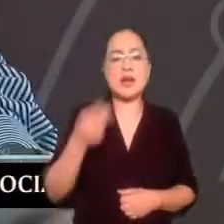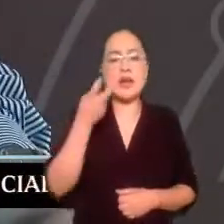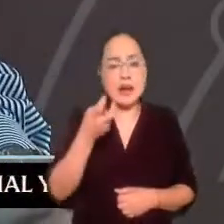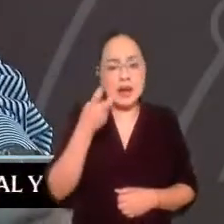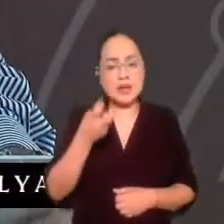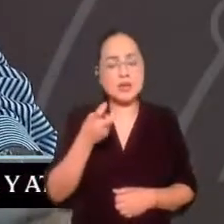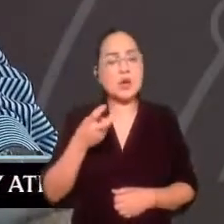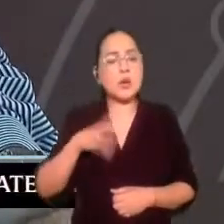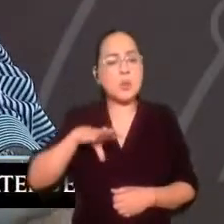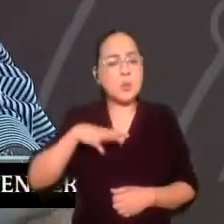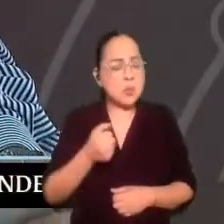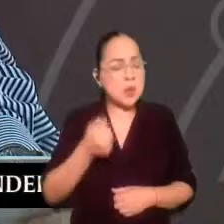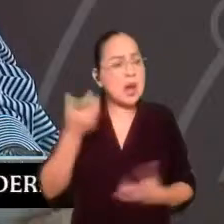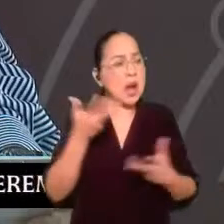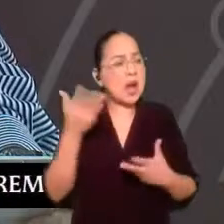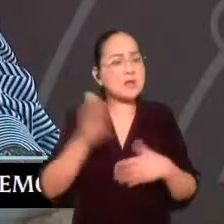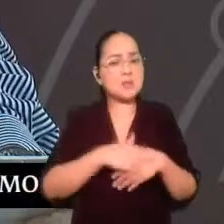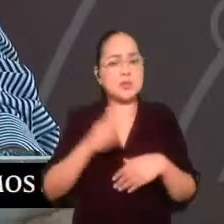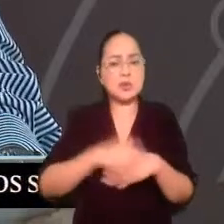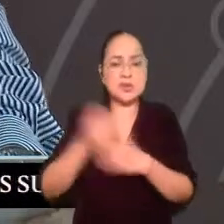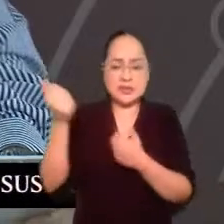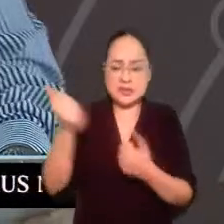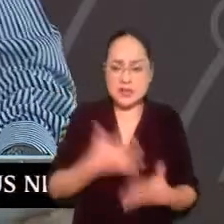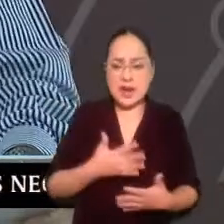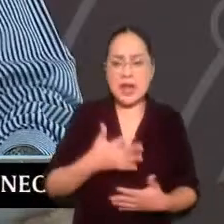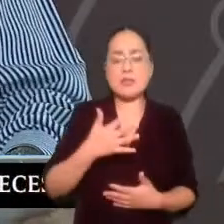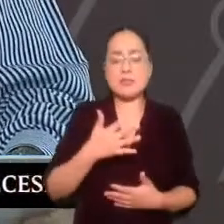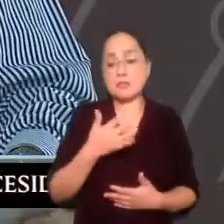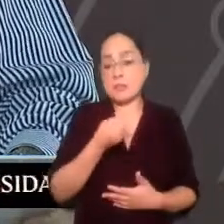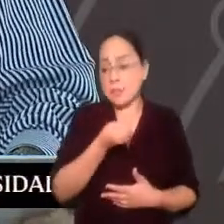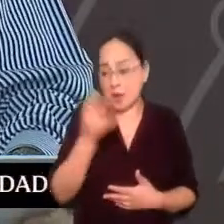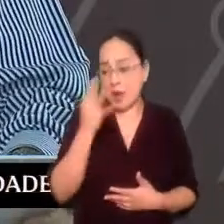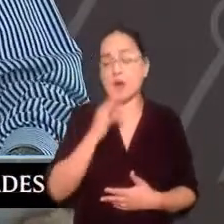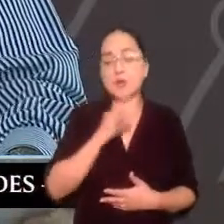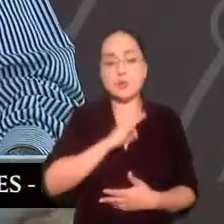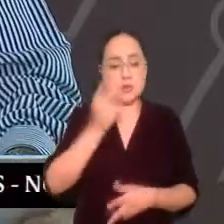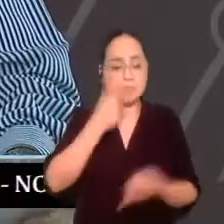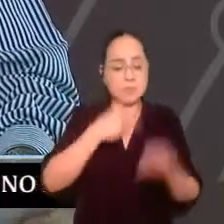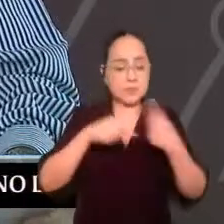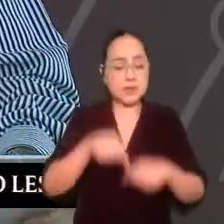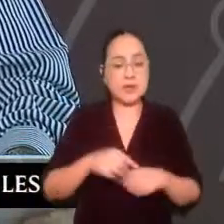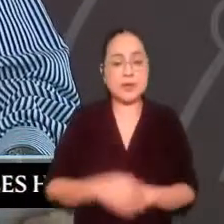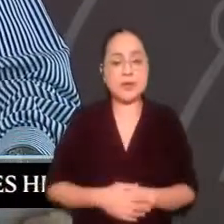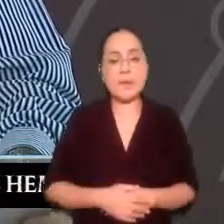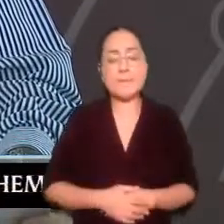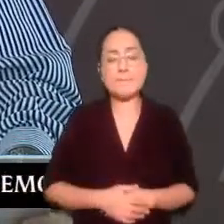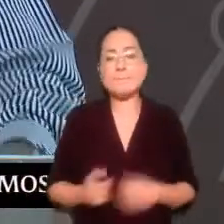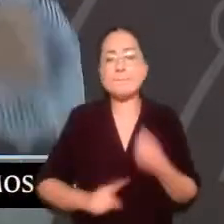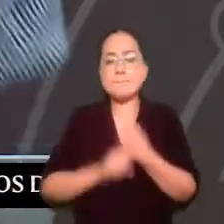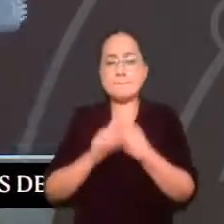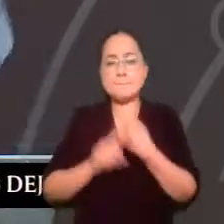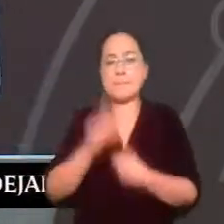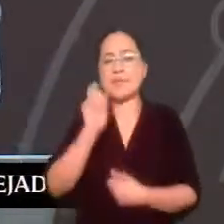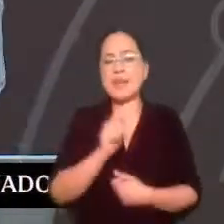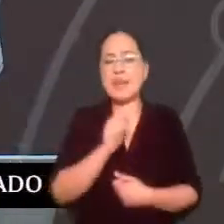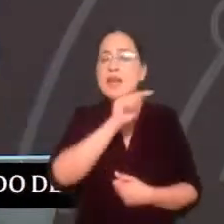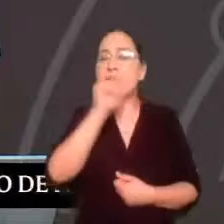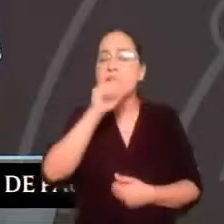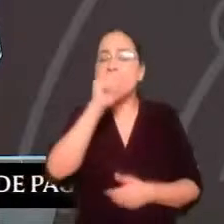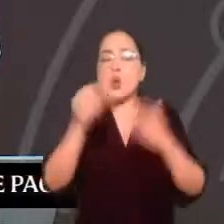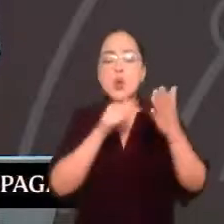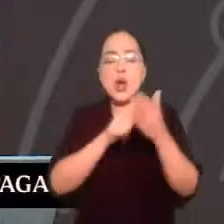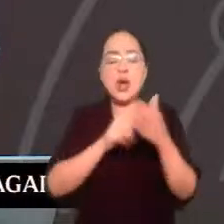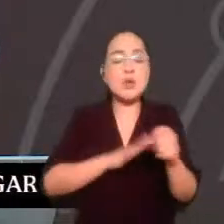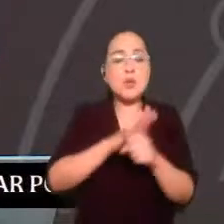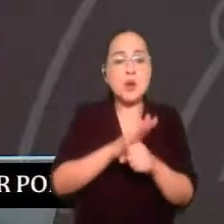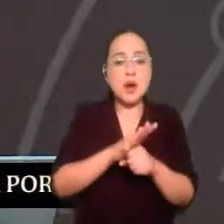en, no solo tres viales, varios. ¿Cuál es el problema que hemos tenido? Es conseguir el terreno. Pero, por ejemplo, ya tenemos el de